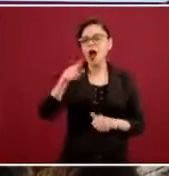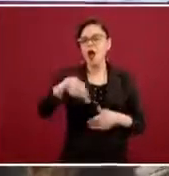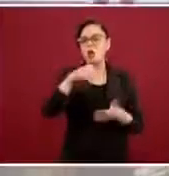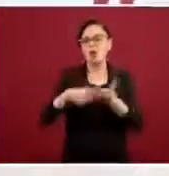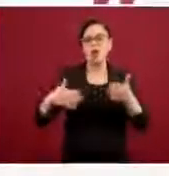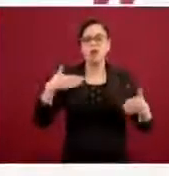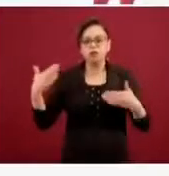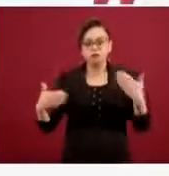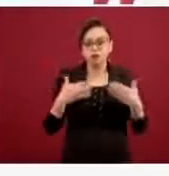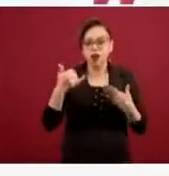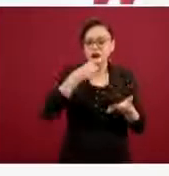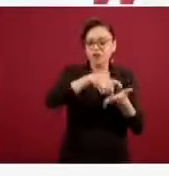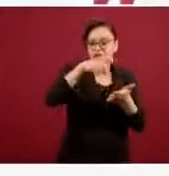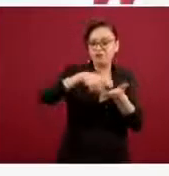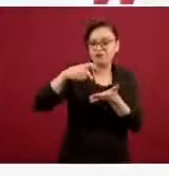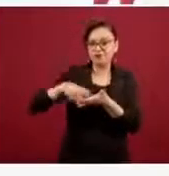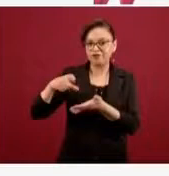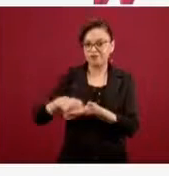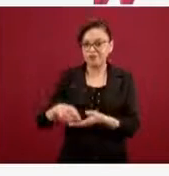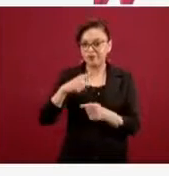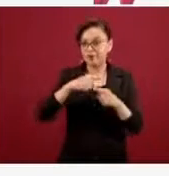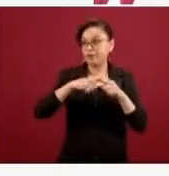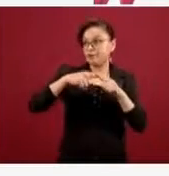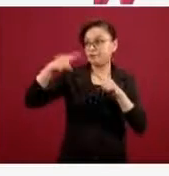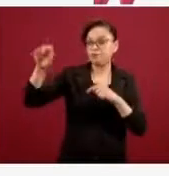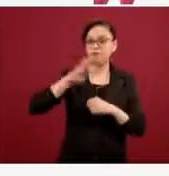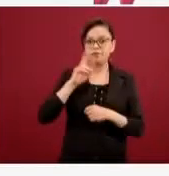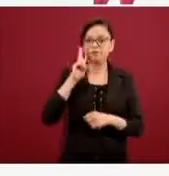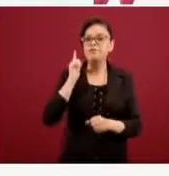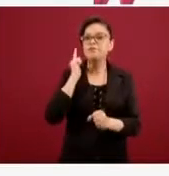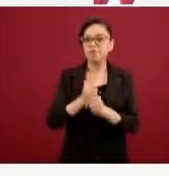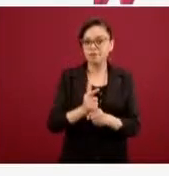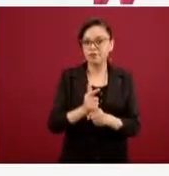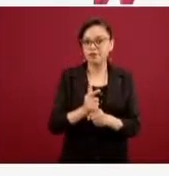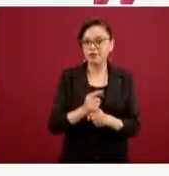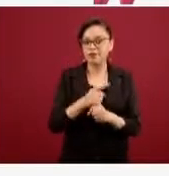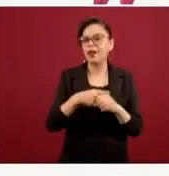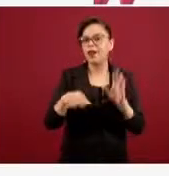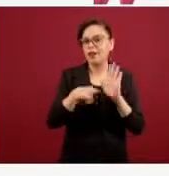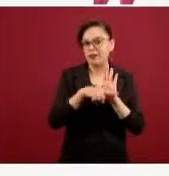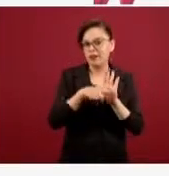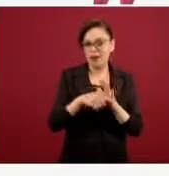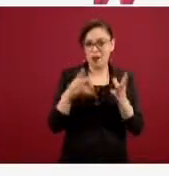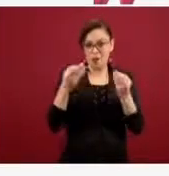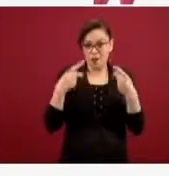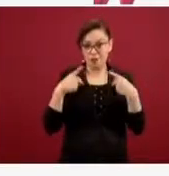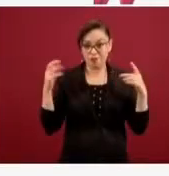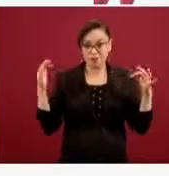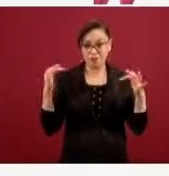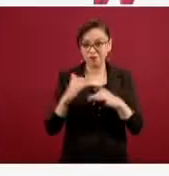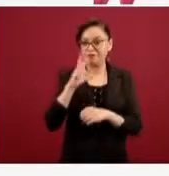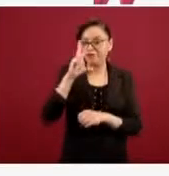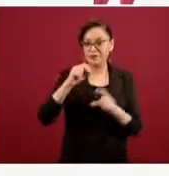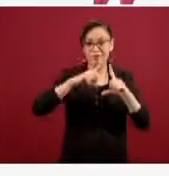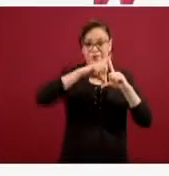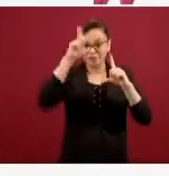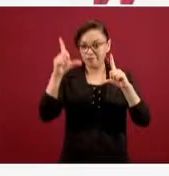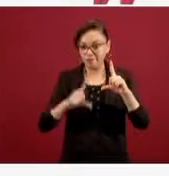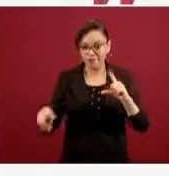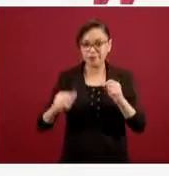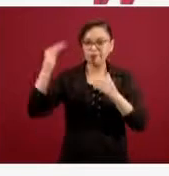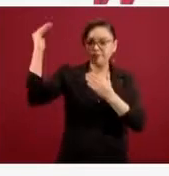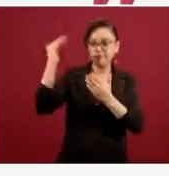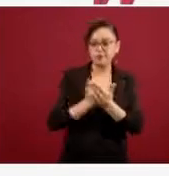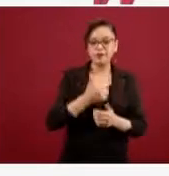Esto es, la escala es negativa. Como podemos ver, a nivel nacional hemos reducido el 66%